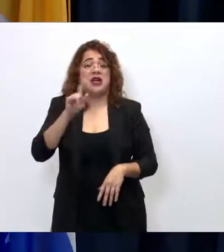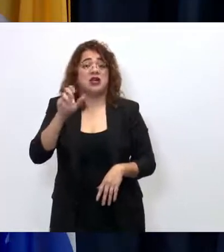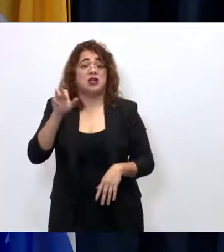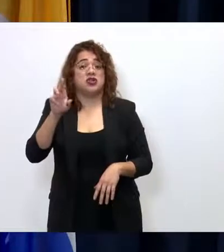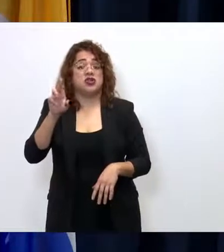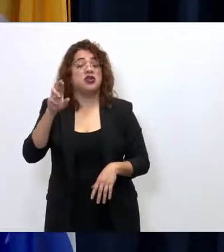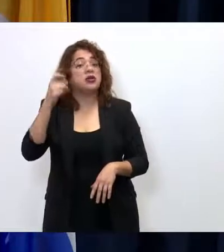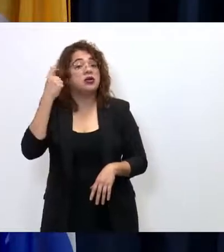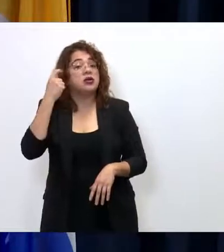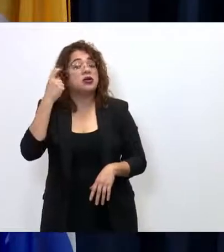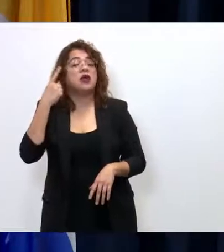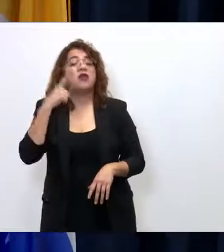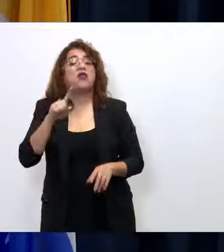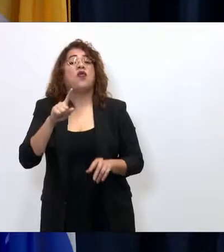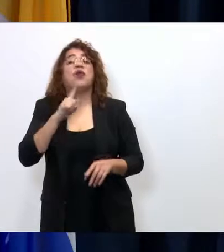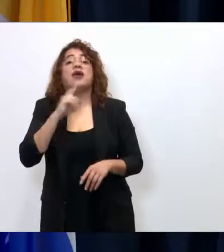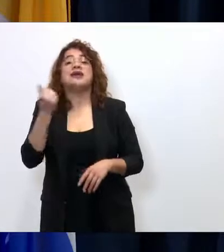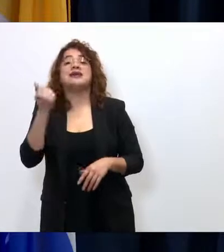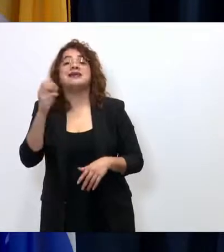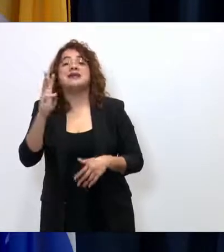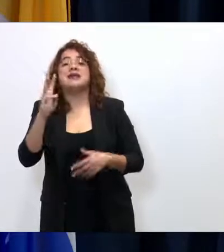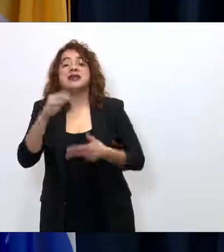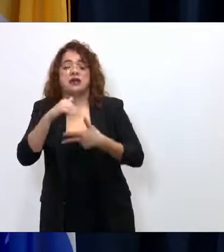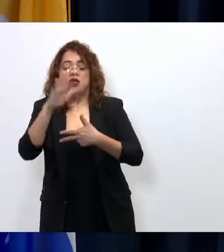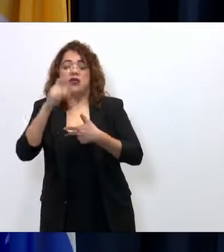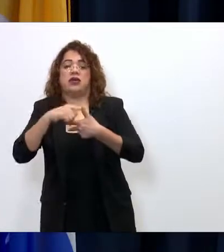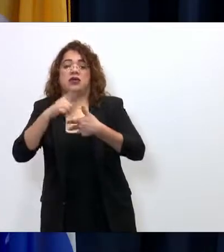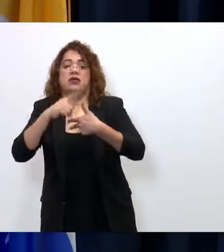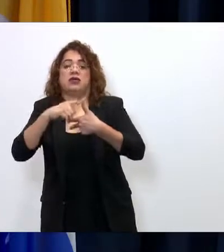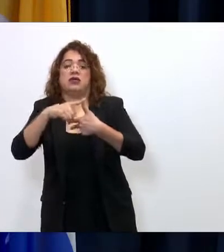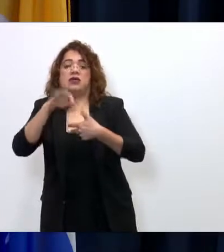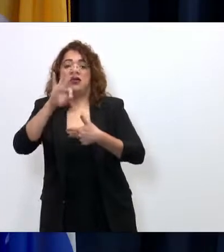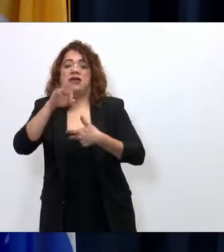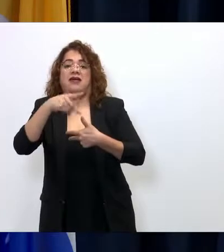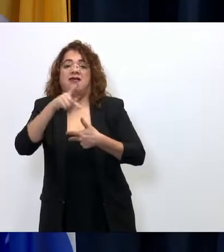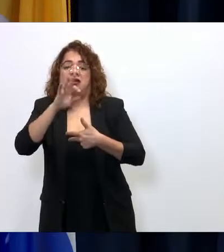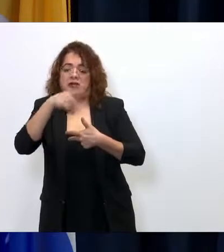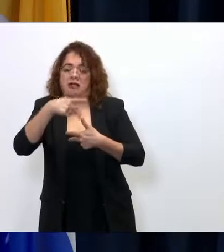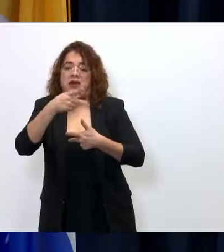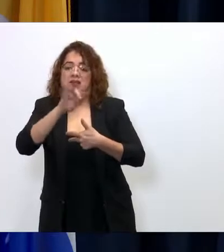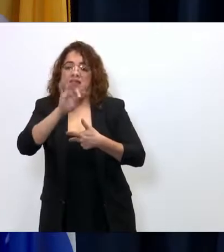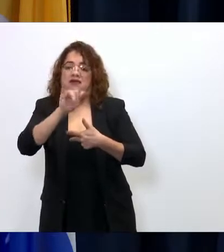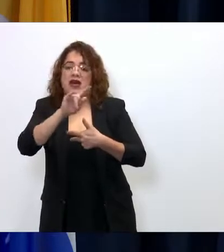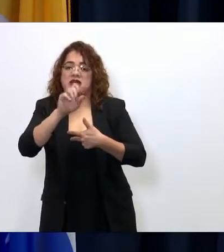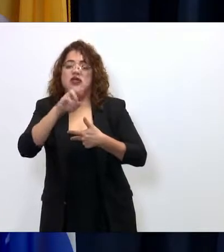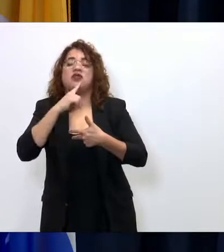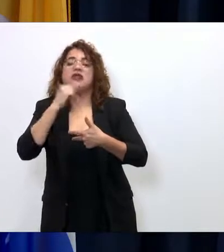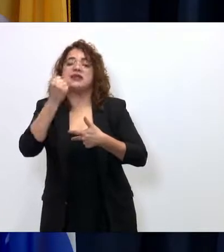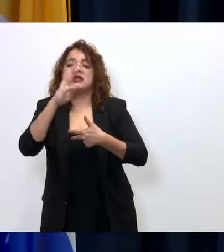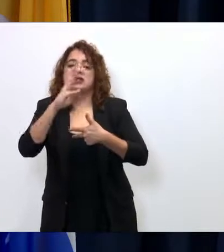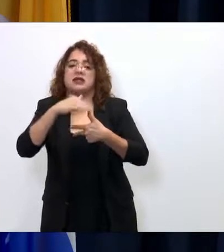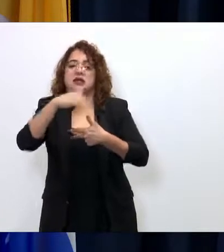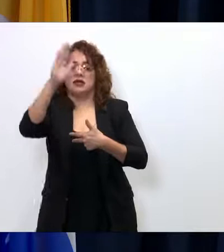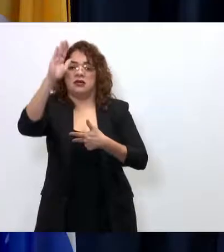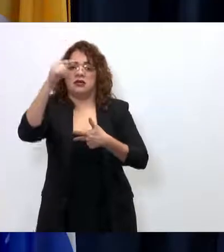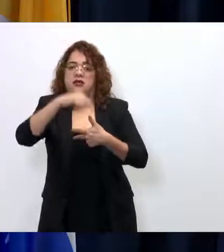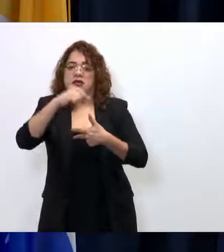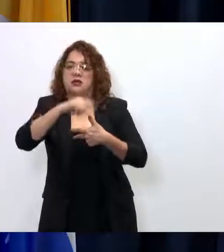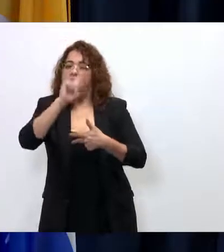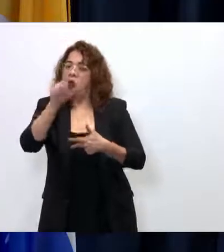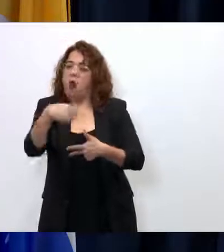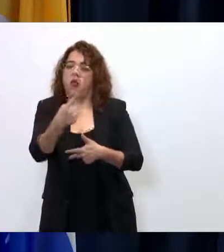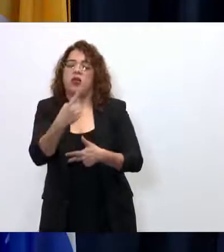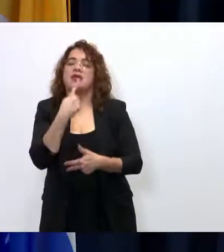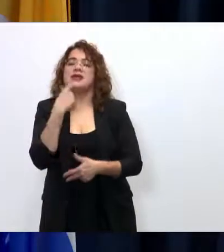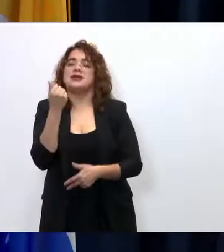para uso en personas de 16 y 17 años. Cuando busque una cita para este grupo de edad,